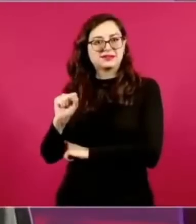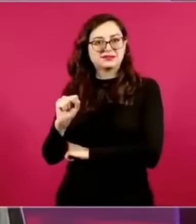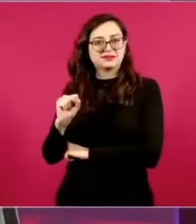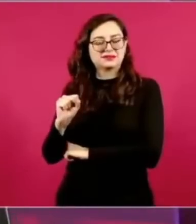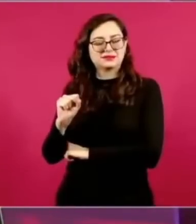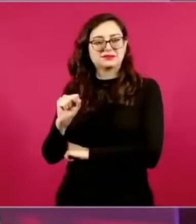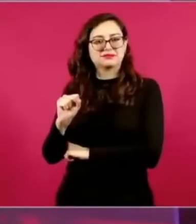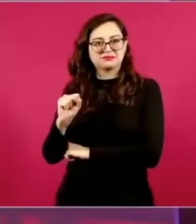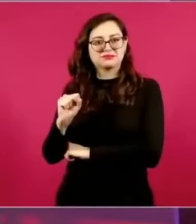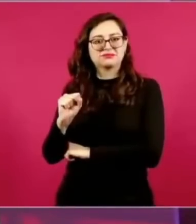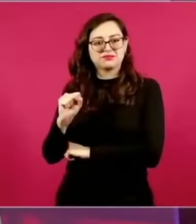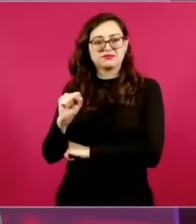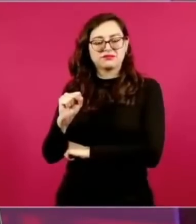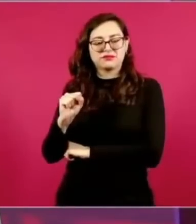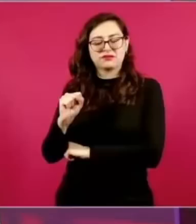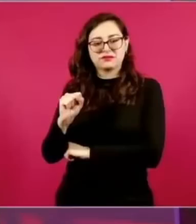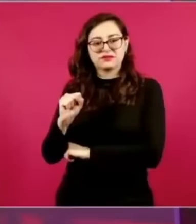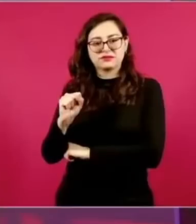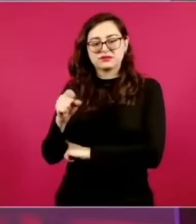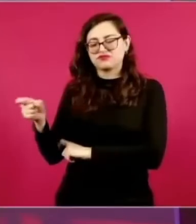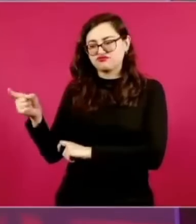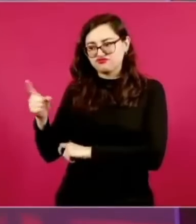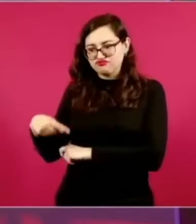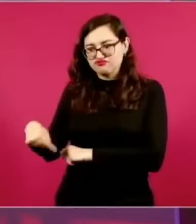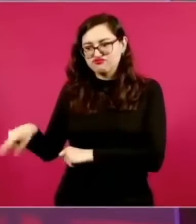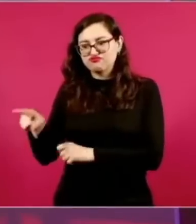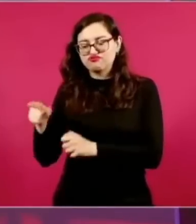con el periodismo que hacían,